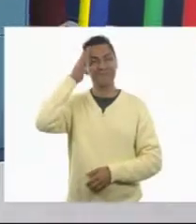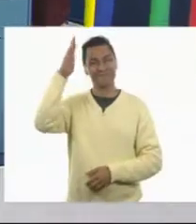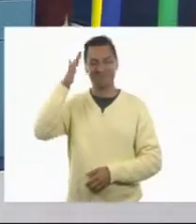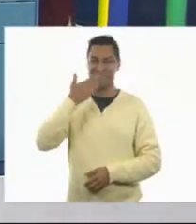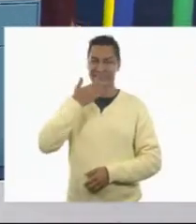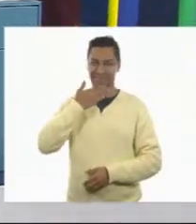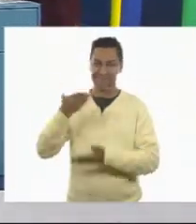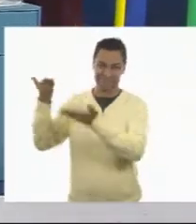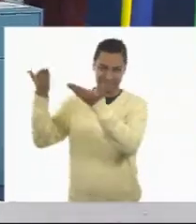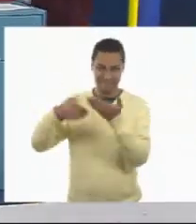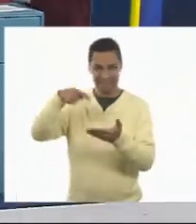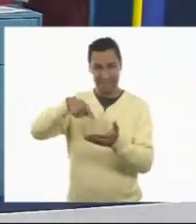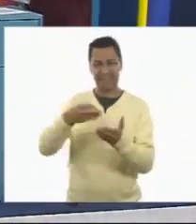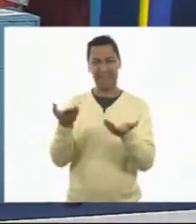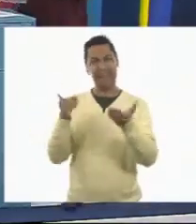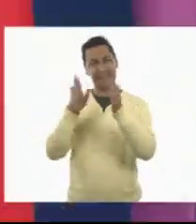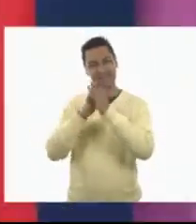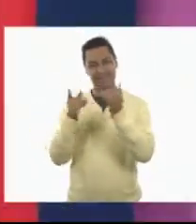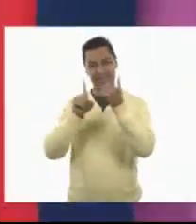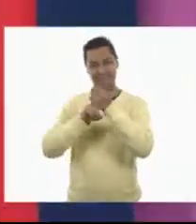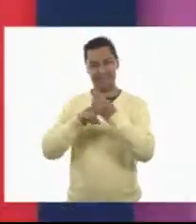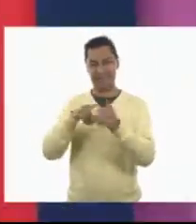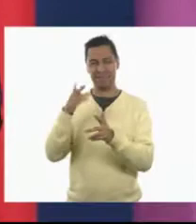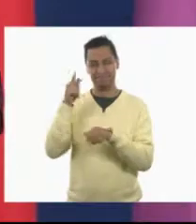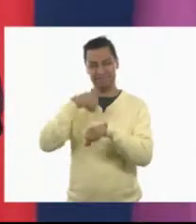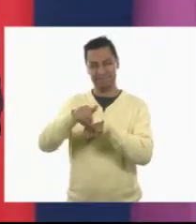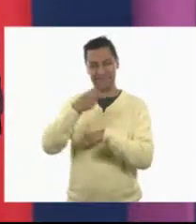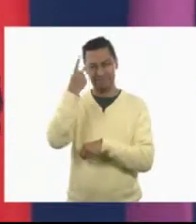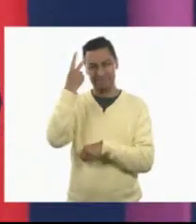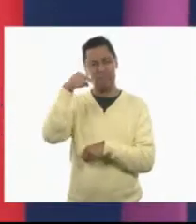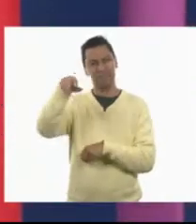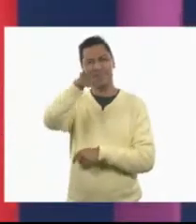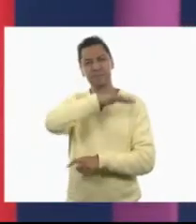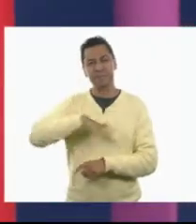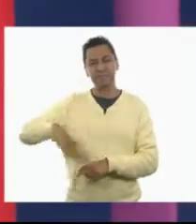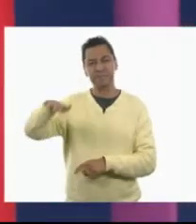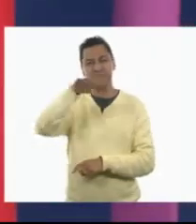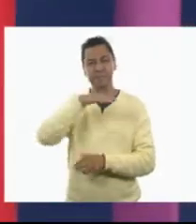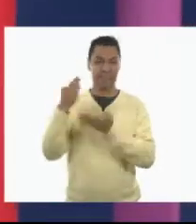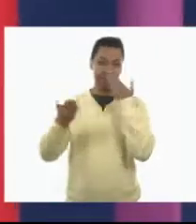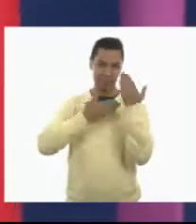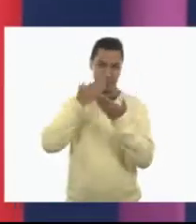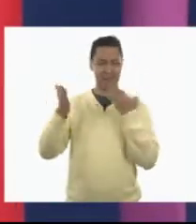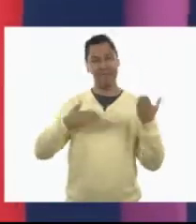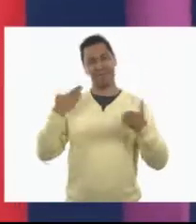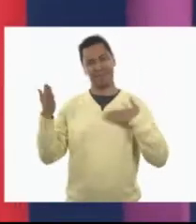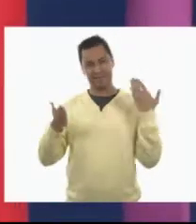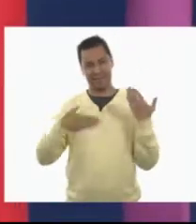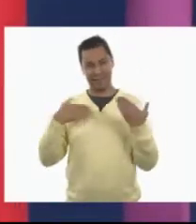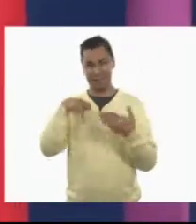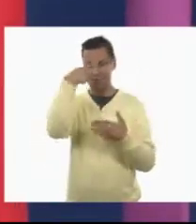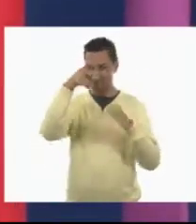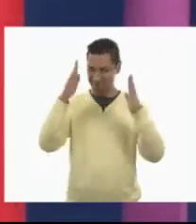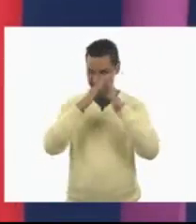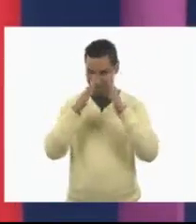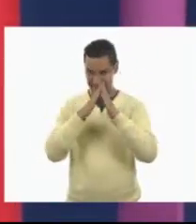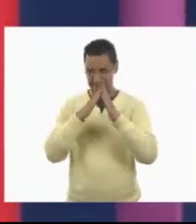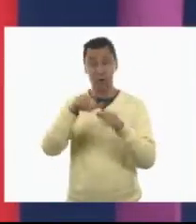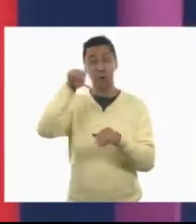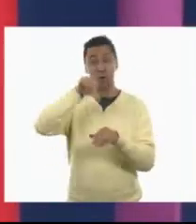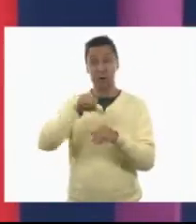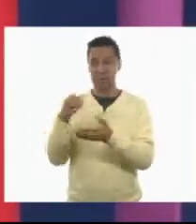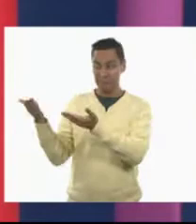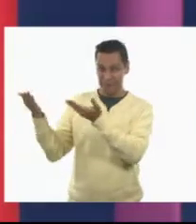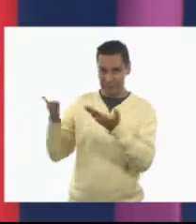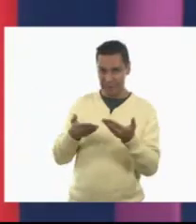Les damos la bienvenida a Aprende en Casa 2, un espacio en el que vamos a poder estudiar y divertirnos desde nuestros hogares. Hoy nos